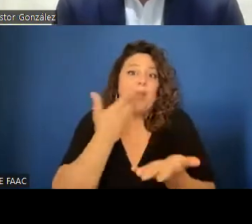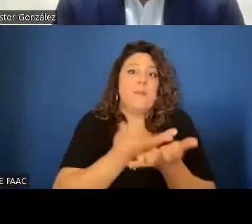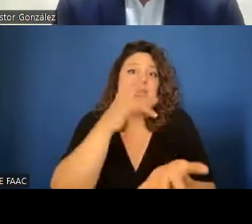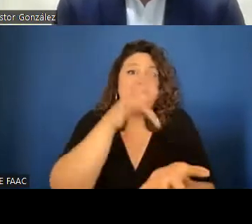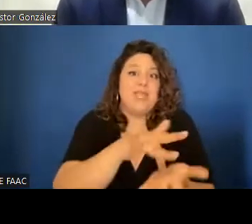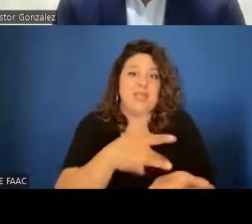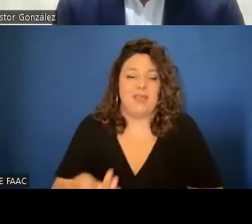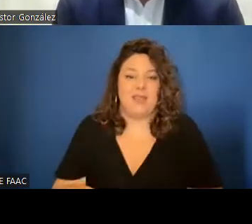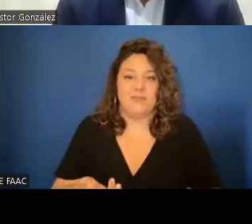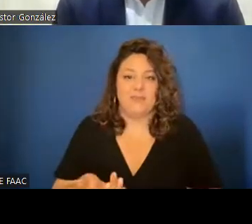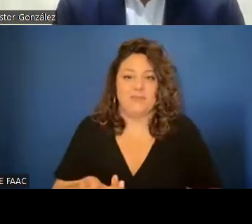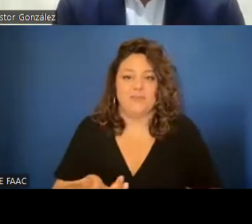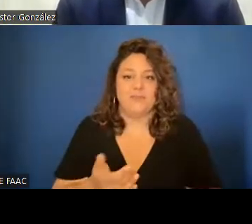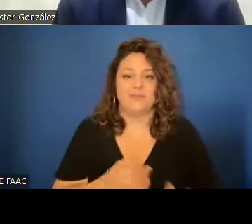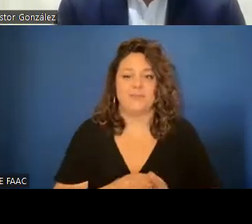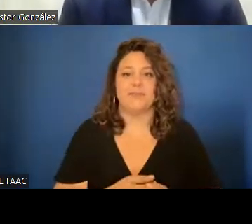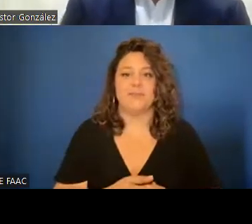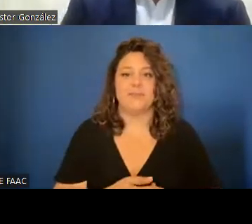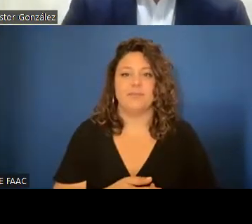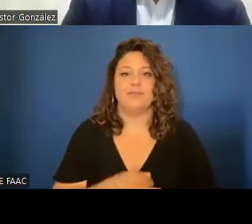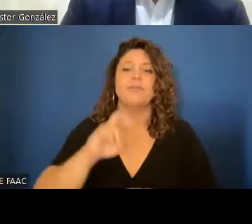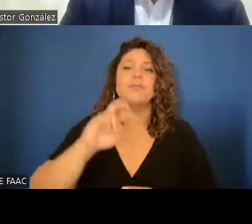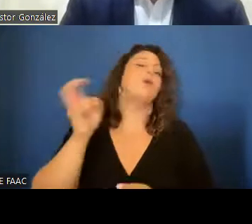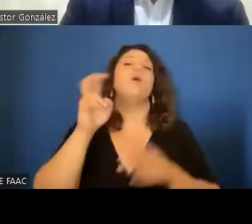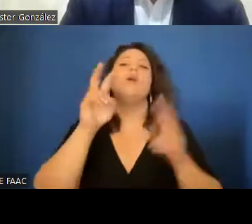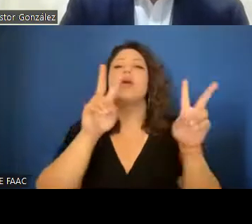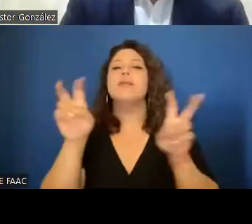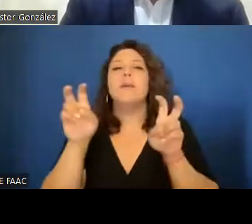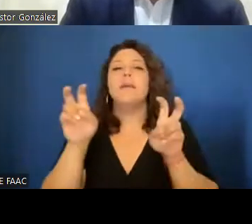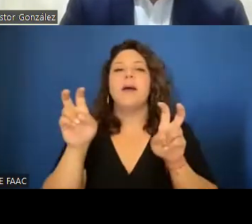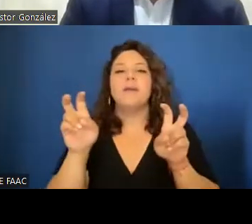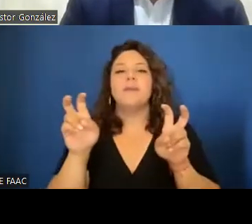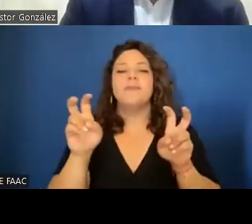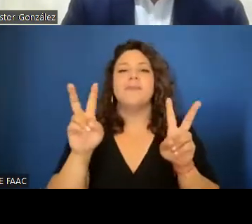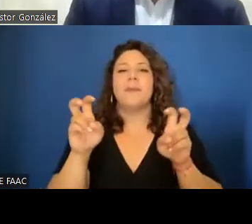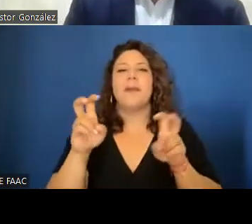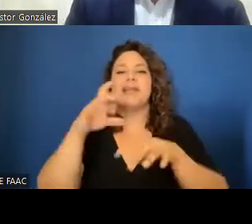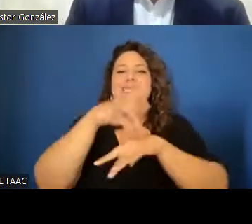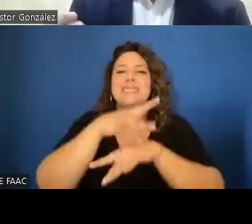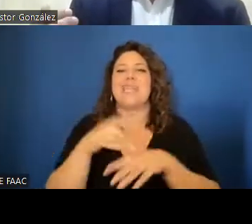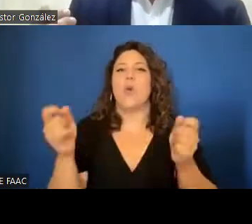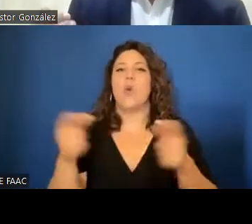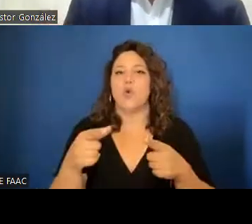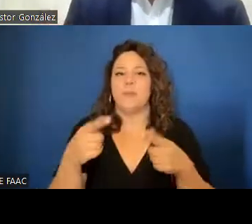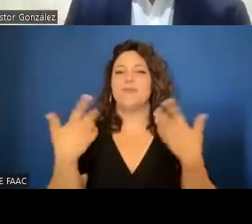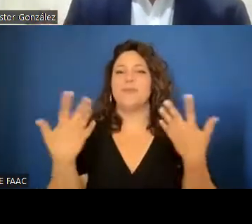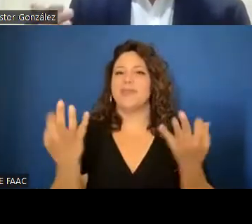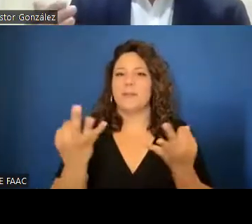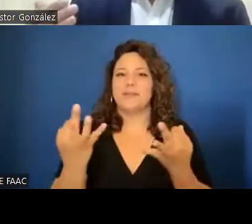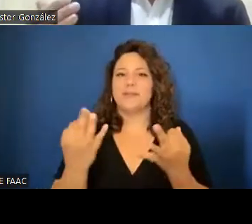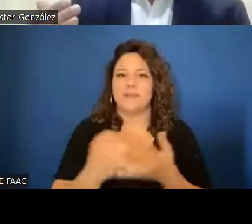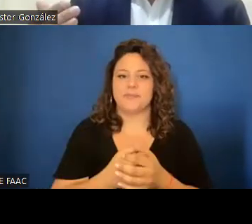que más se centra esta norma en materia de discapacidad. Y alguna vez hemos tenido